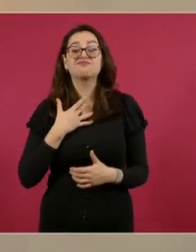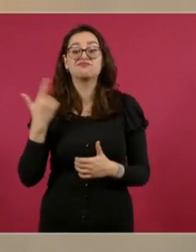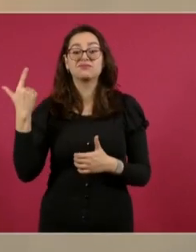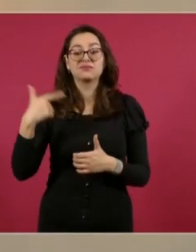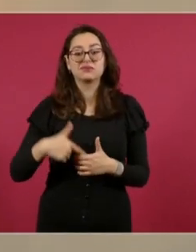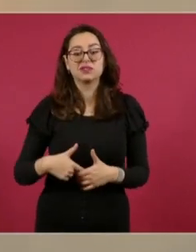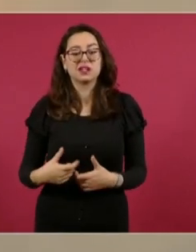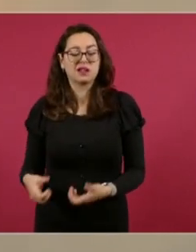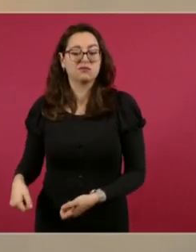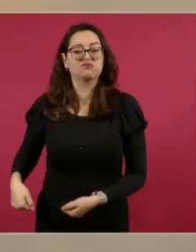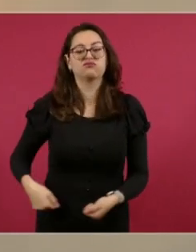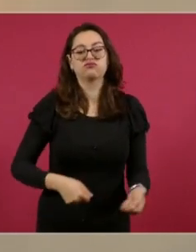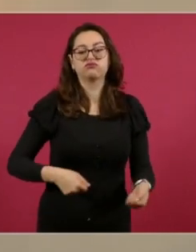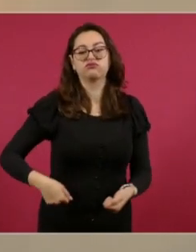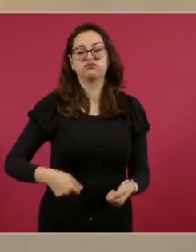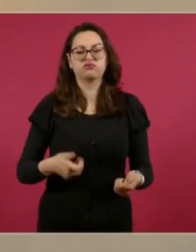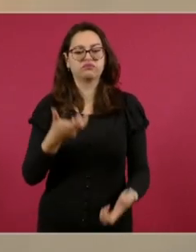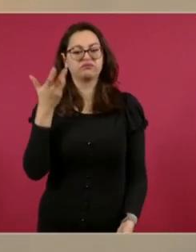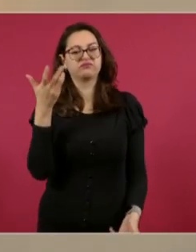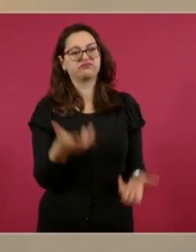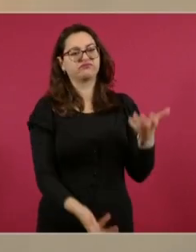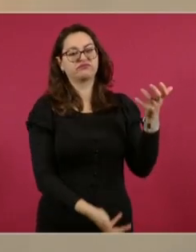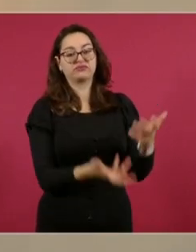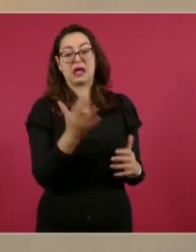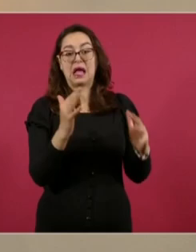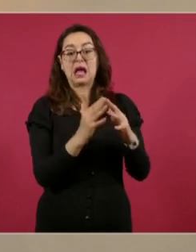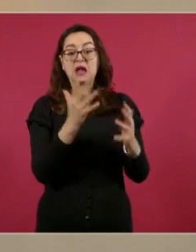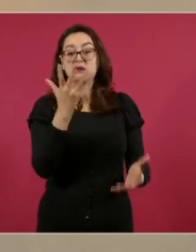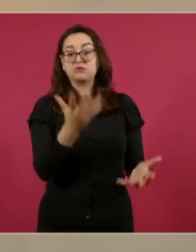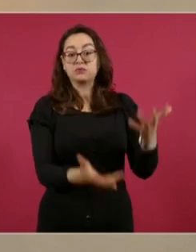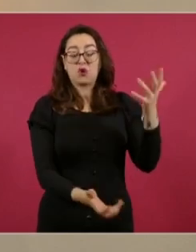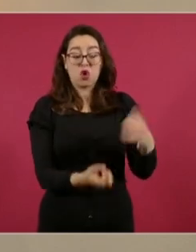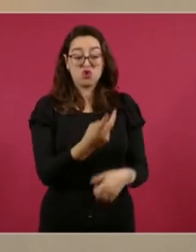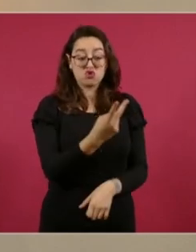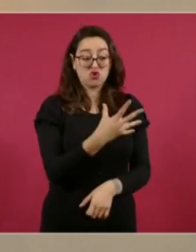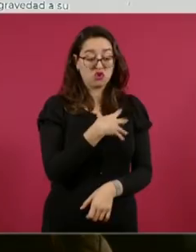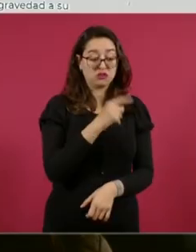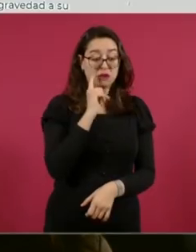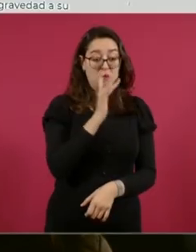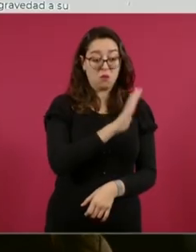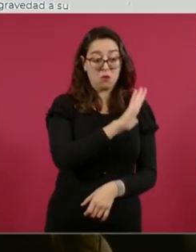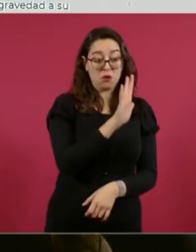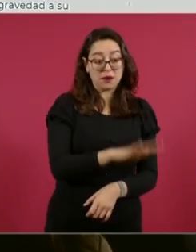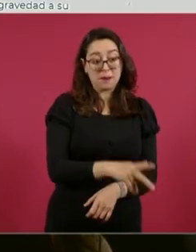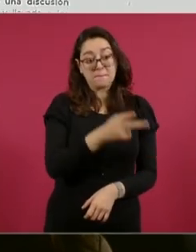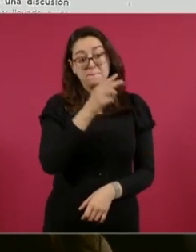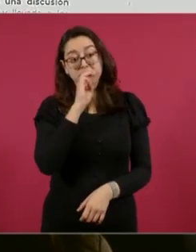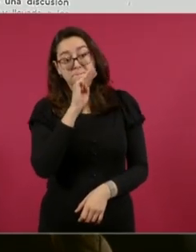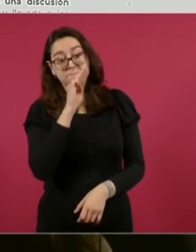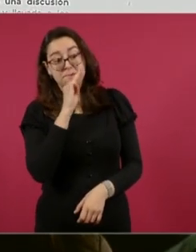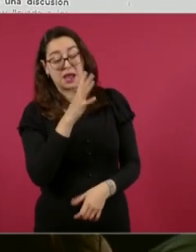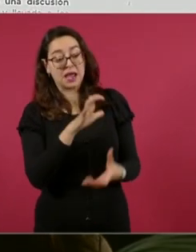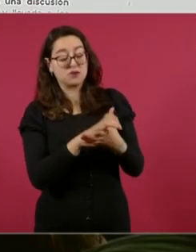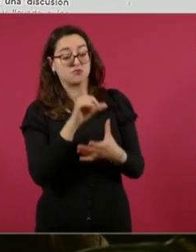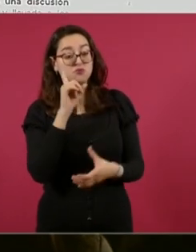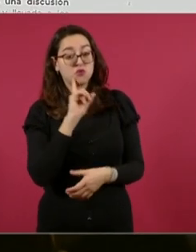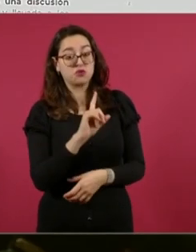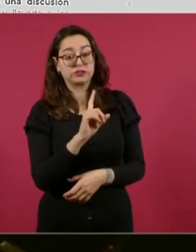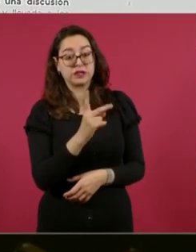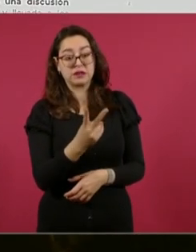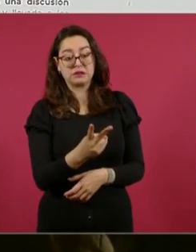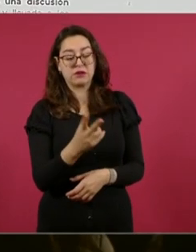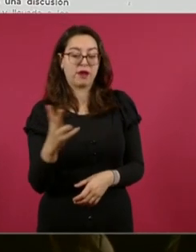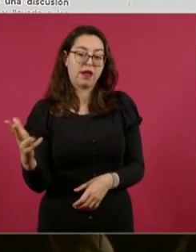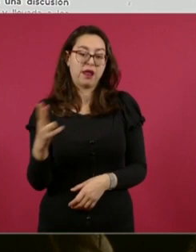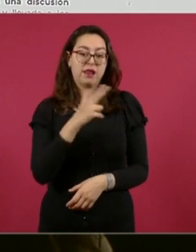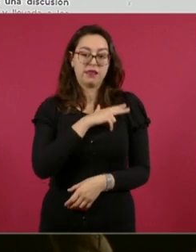la vivienda, provocando la muerte de sus dos hijas y lesionando de gravedad a su madre y a su esposa. Adelante. Otra